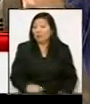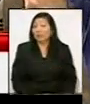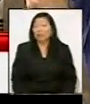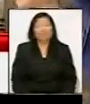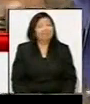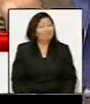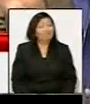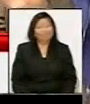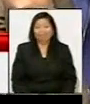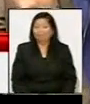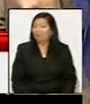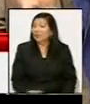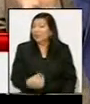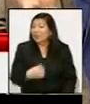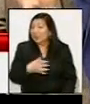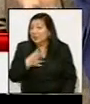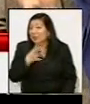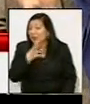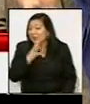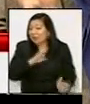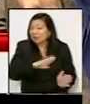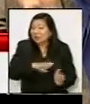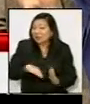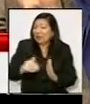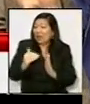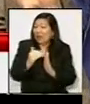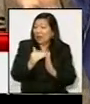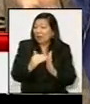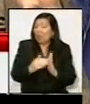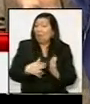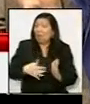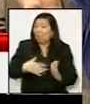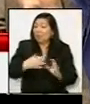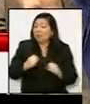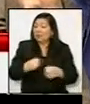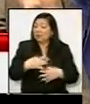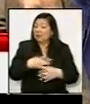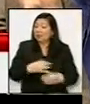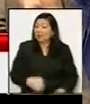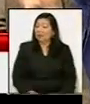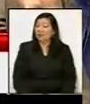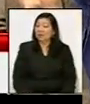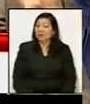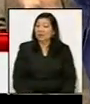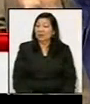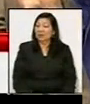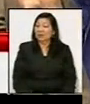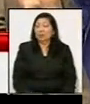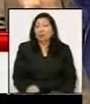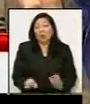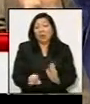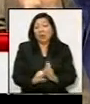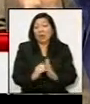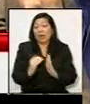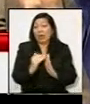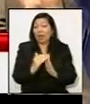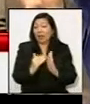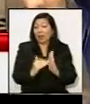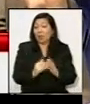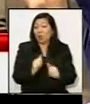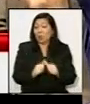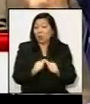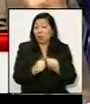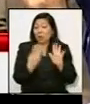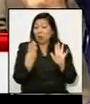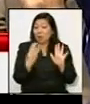violeta no sé por qué se han desechado artículos que si podían ser interesantes como por ejemplo el artículo 90